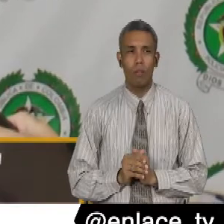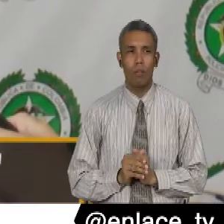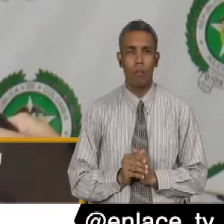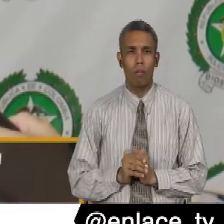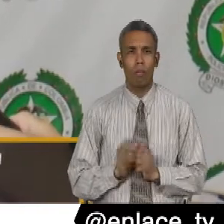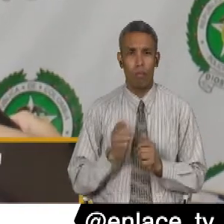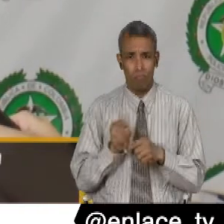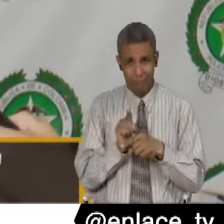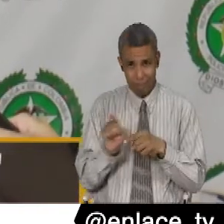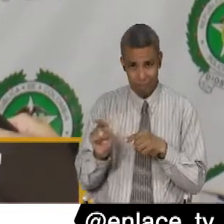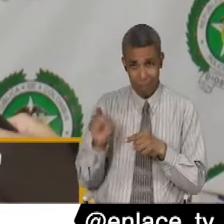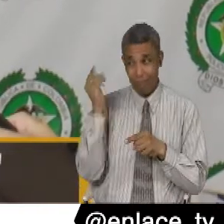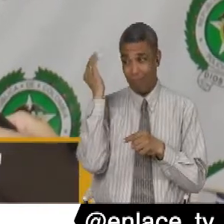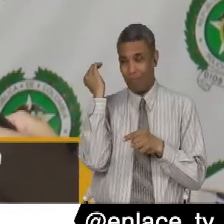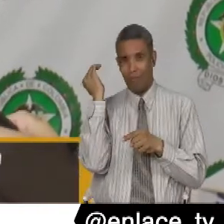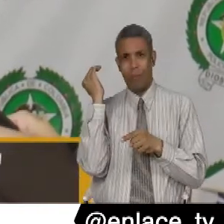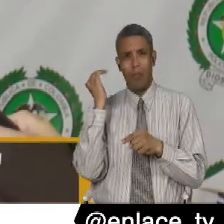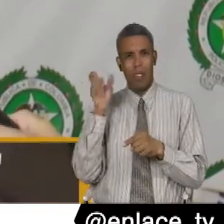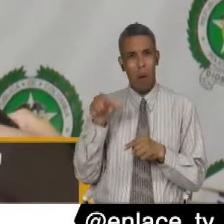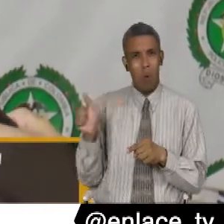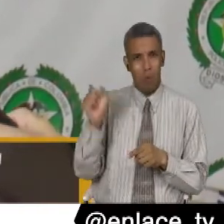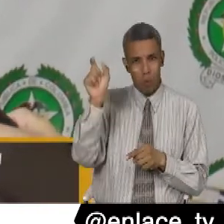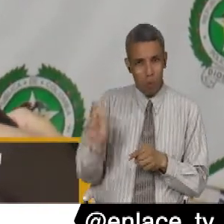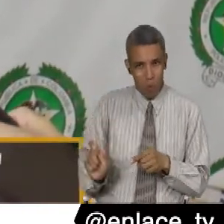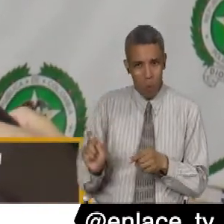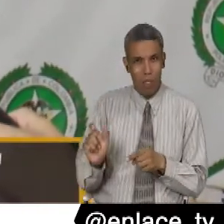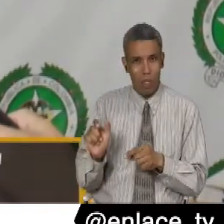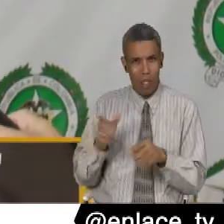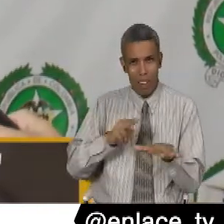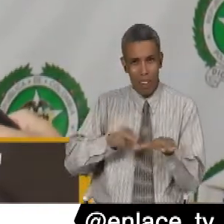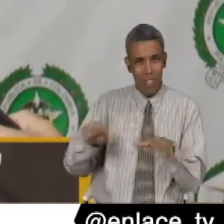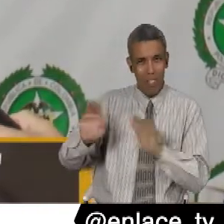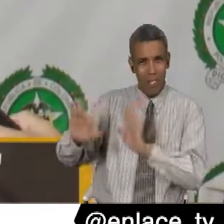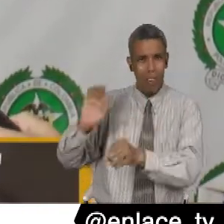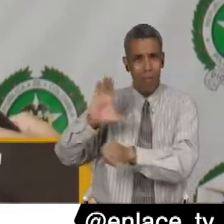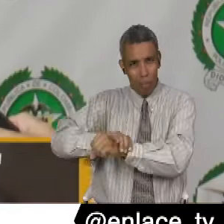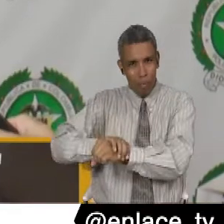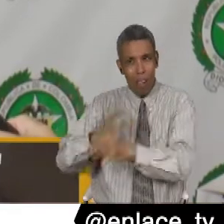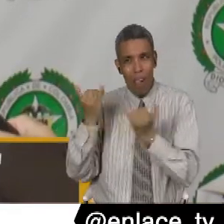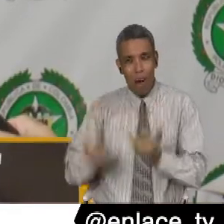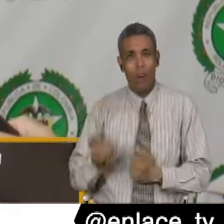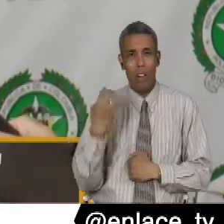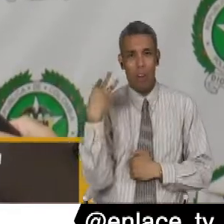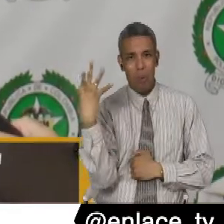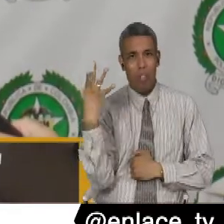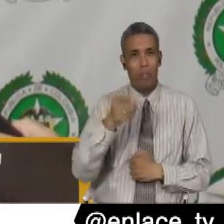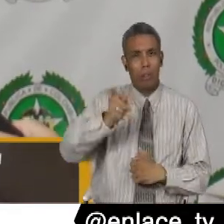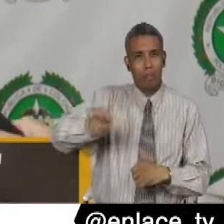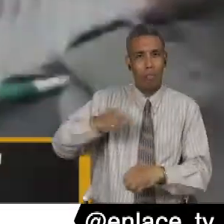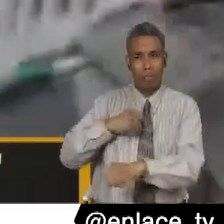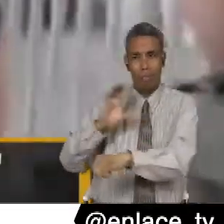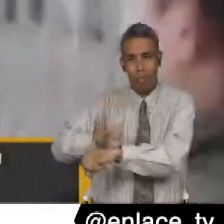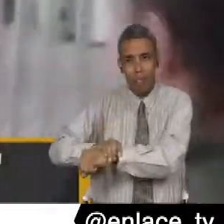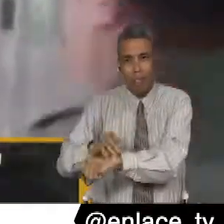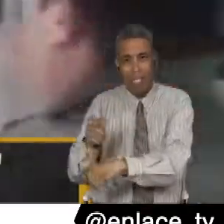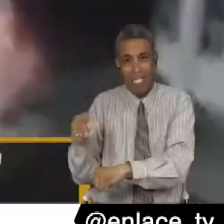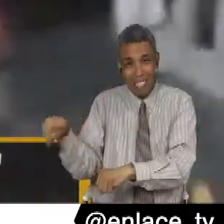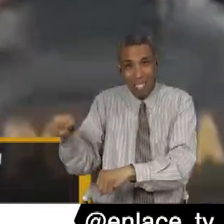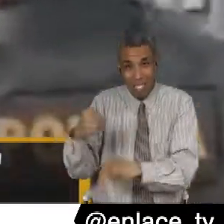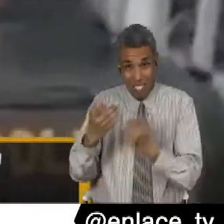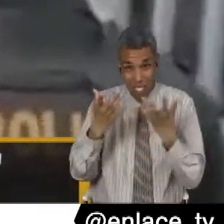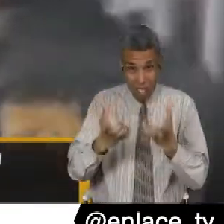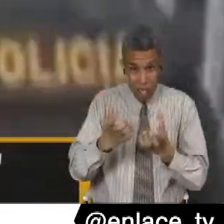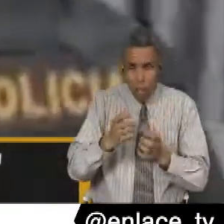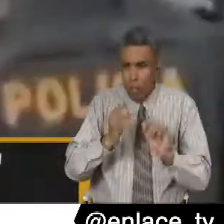semana y estas personas hayan intentado pues tomar el control a través de apoderarse algunas historias de microtráfico asimismo las